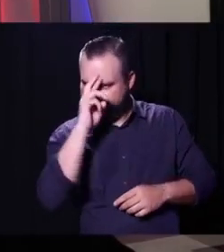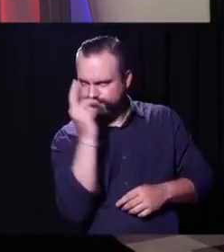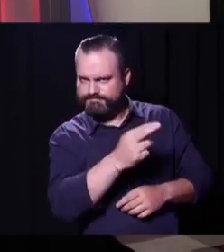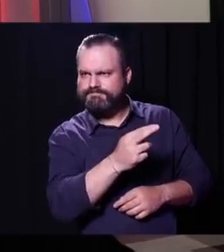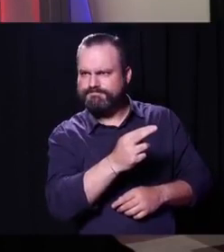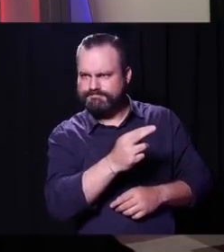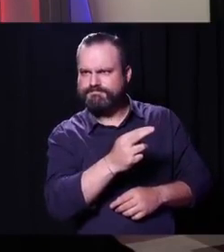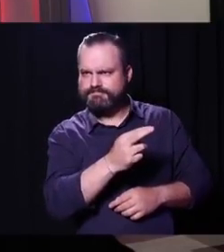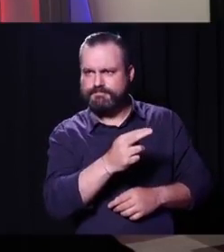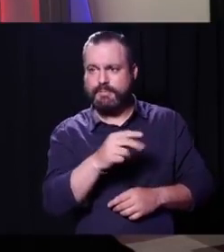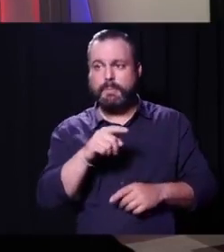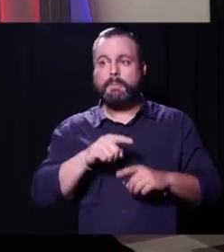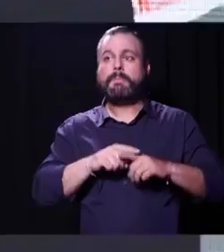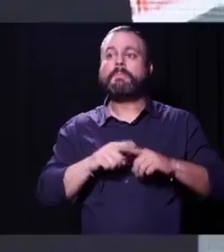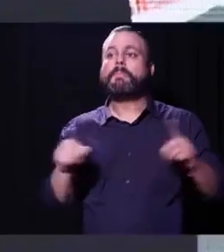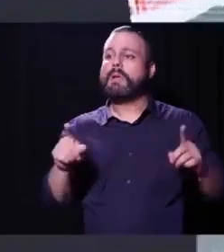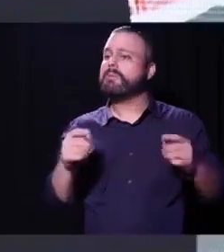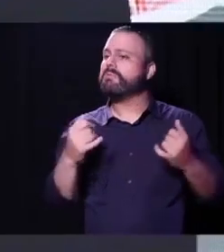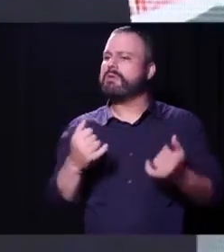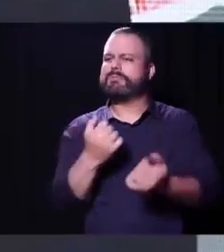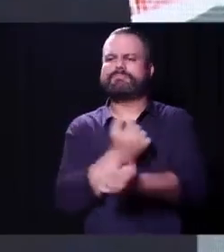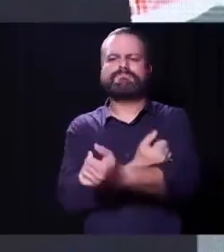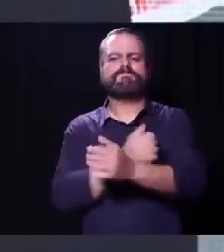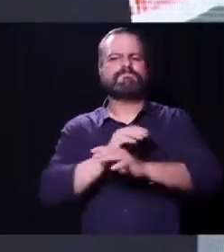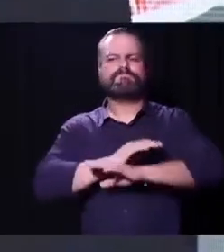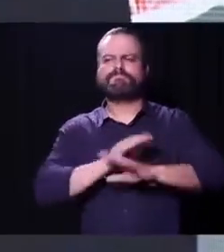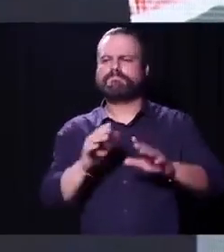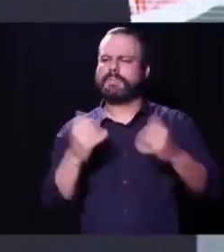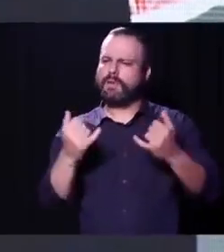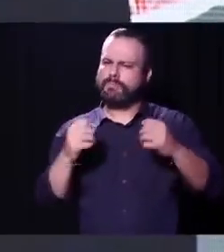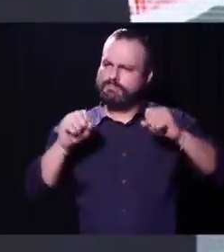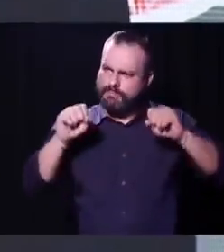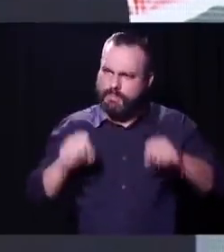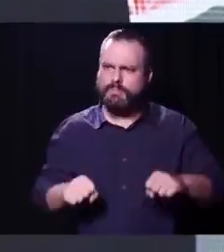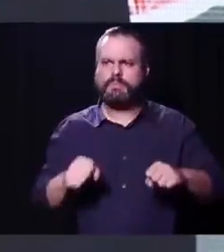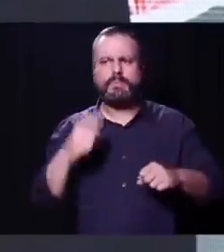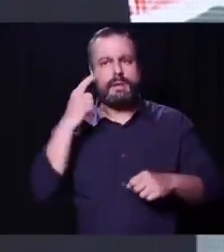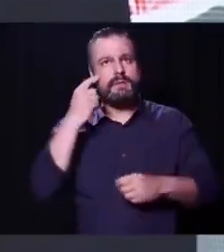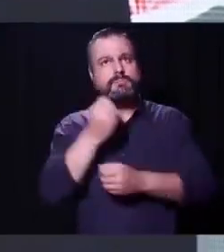particular mío, legalizar droga, lo más que pueda pensar yo puede ser la